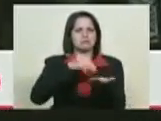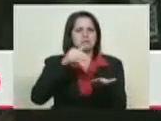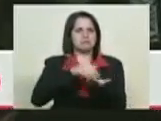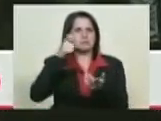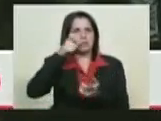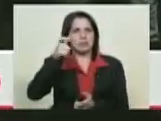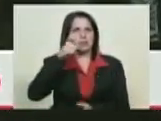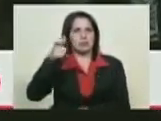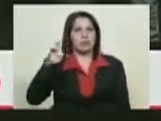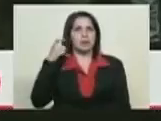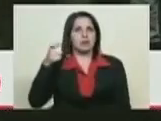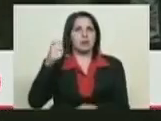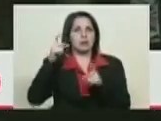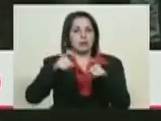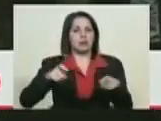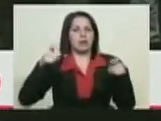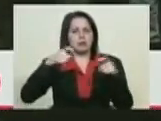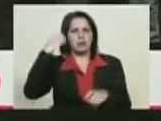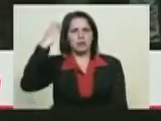de Europa.